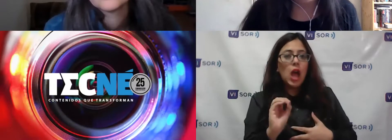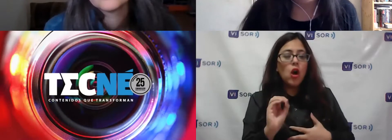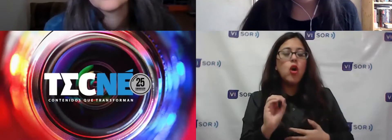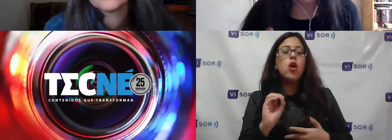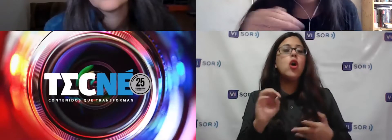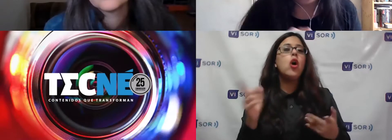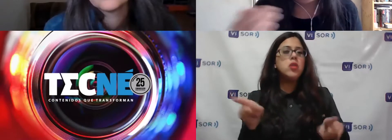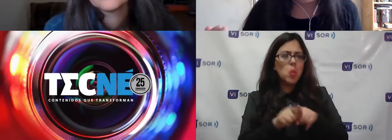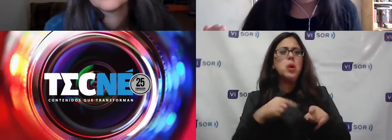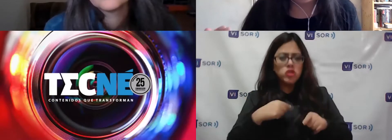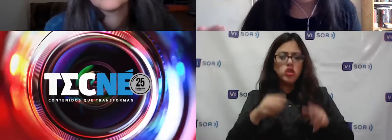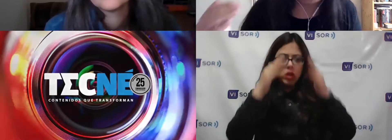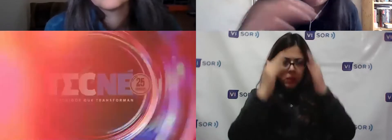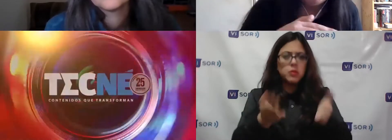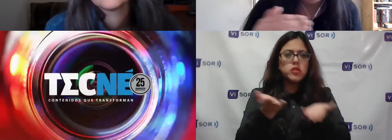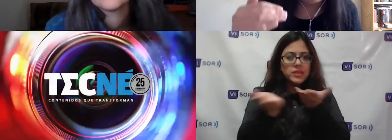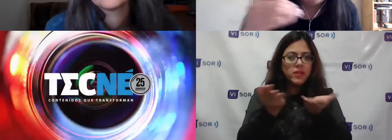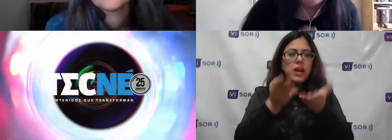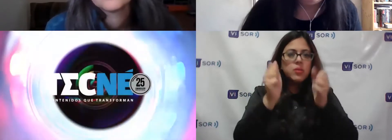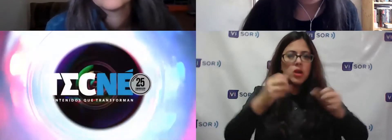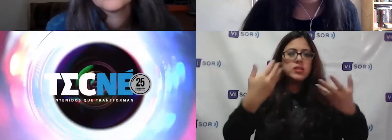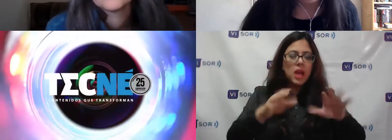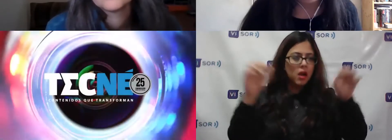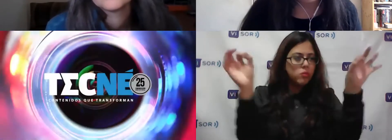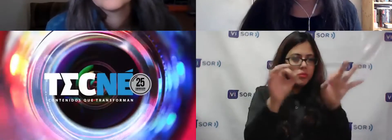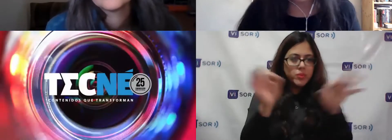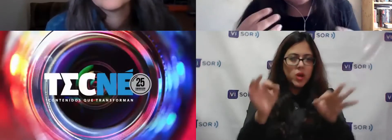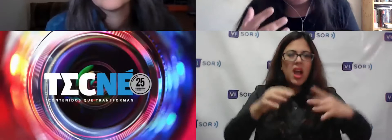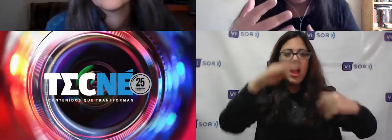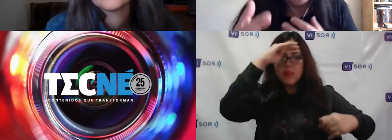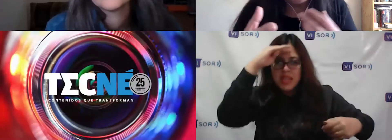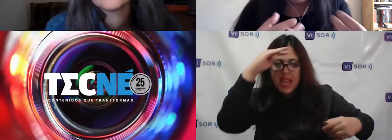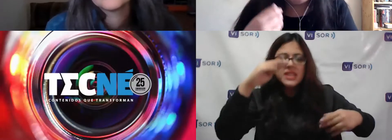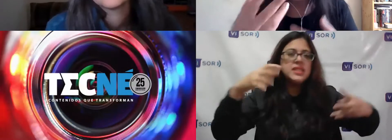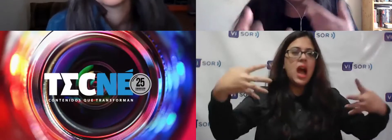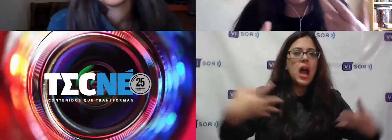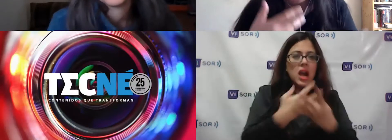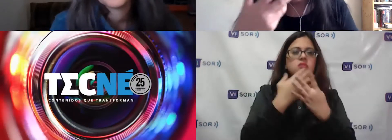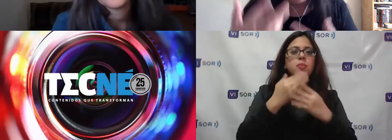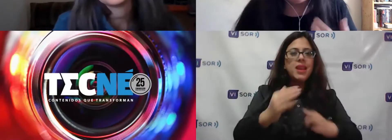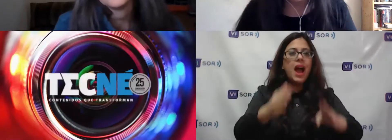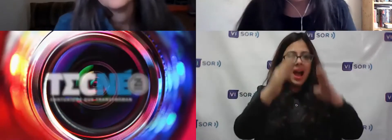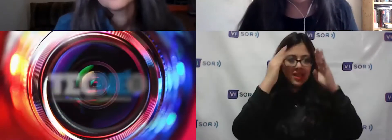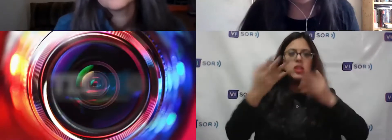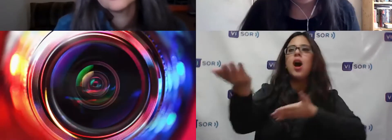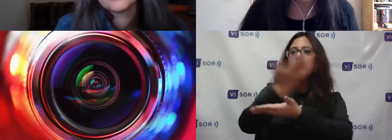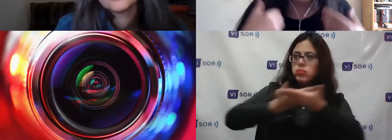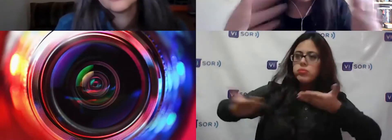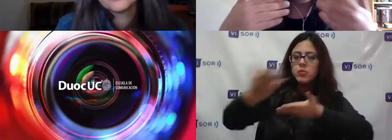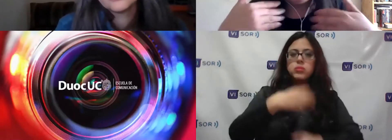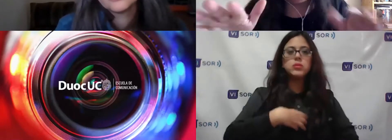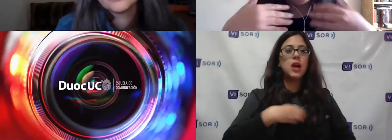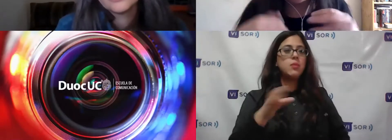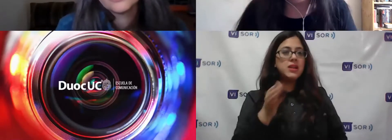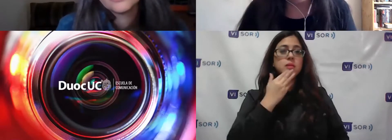ahí al servicio como un puente de transmitir experiencias red tiene sentir que estar muy atento también a escucharse no empatizar y ser muy